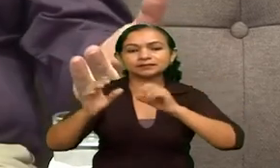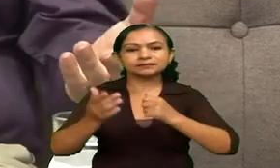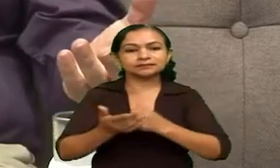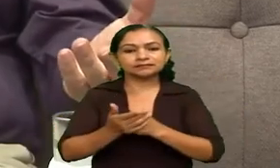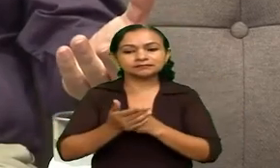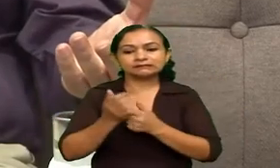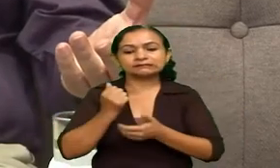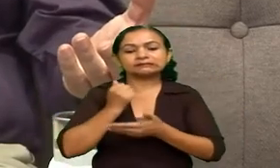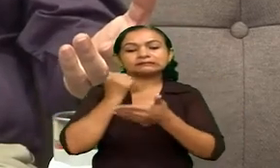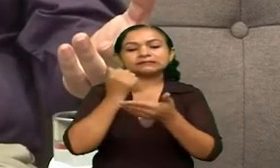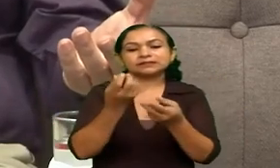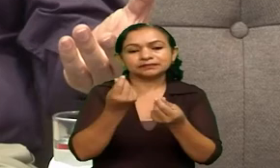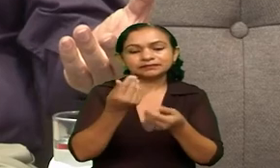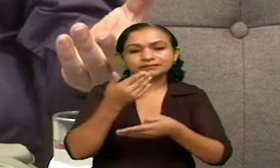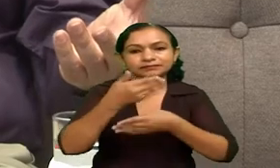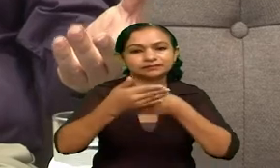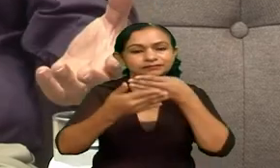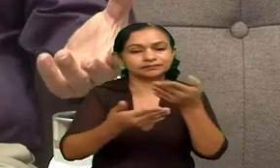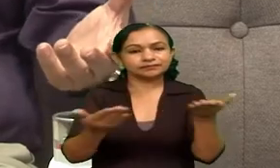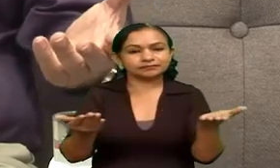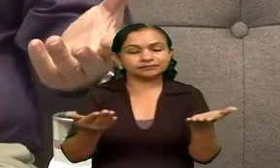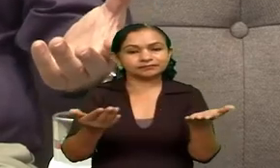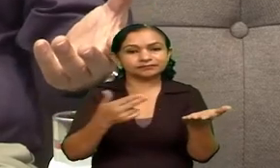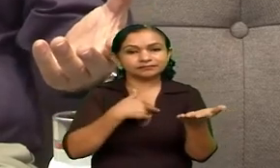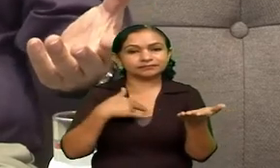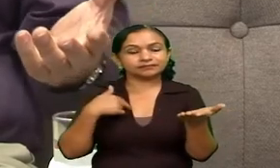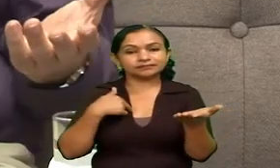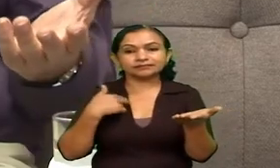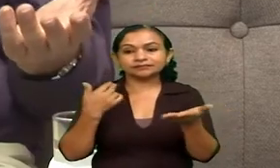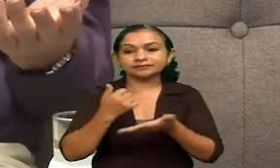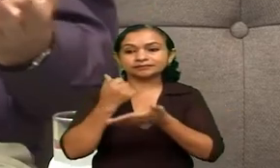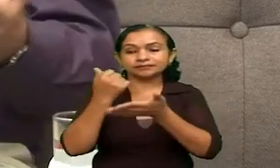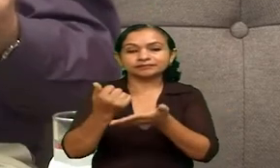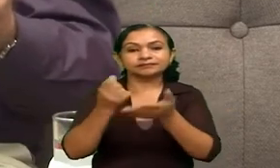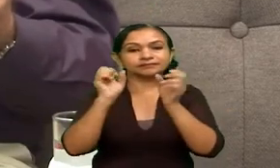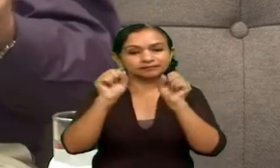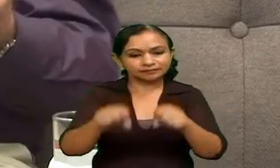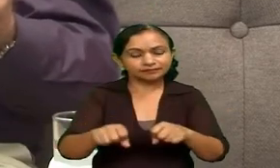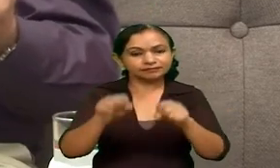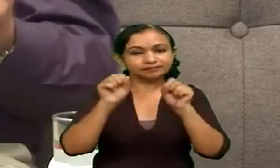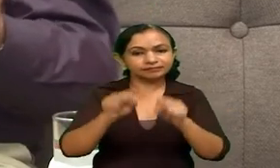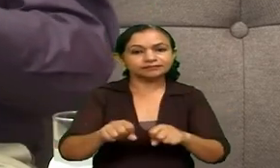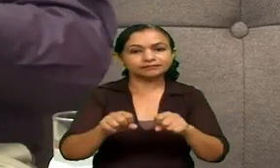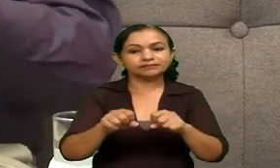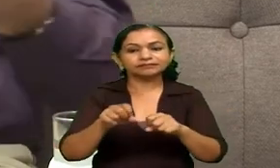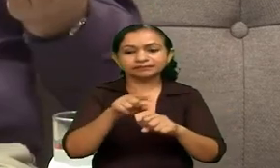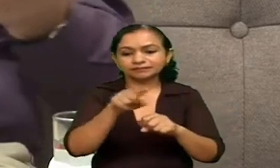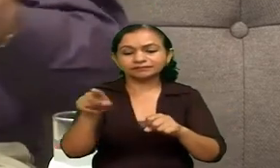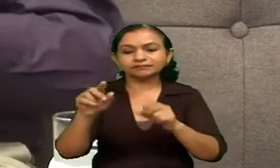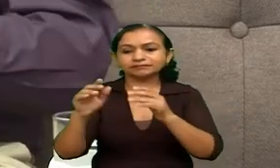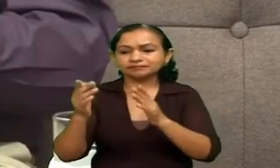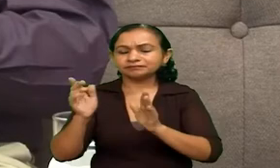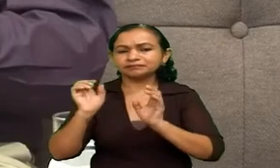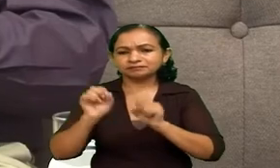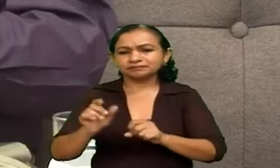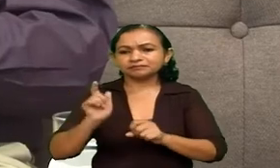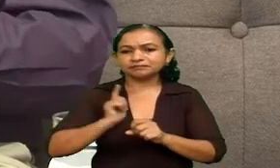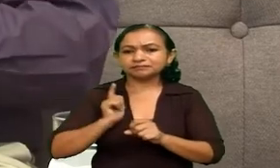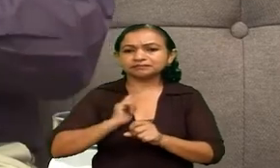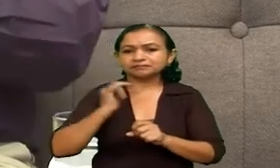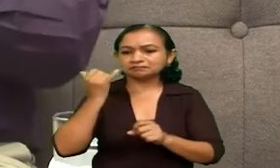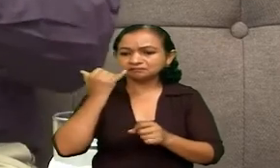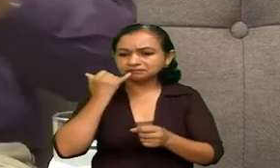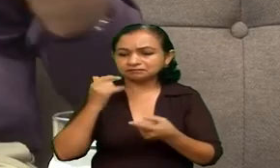inviertan. Entonces, infraestructura. Y no inviertan para que puedan y que tengan acceso